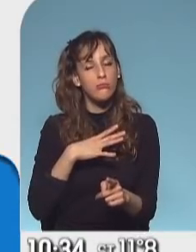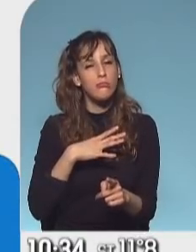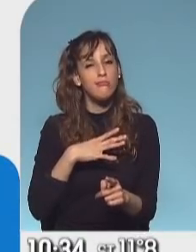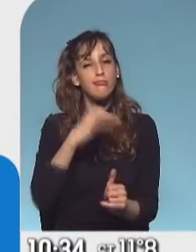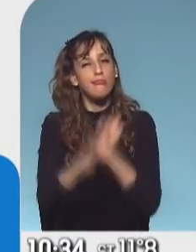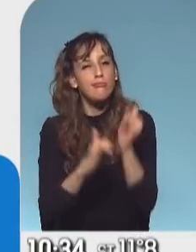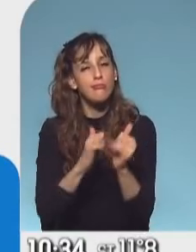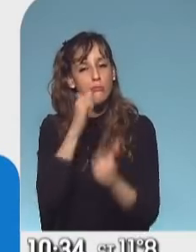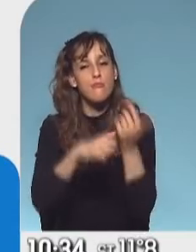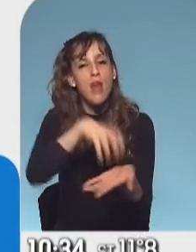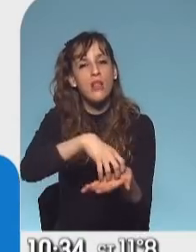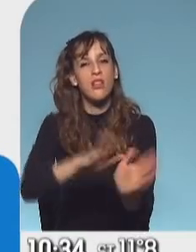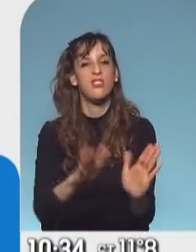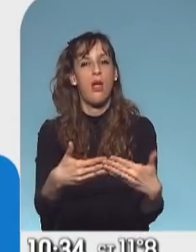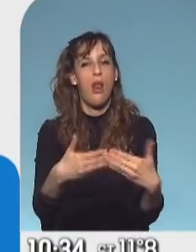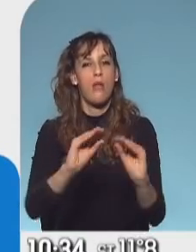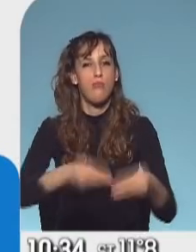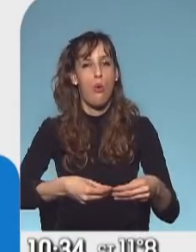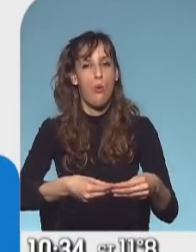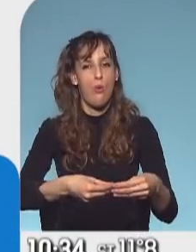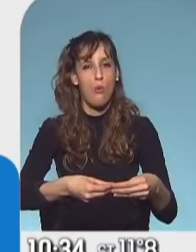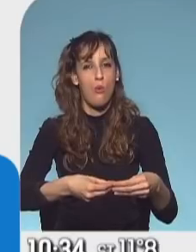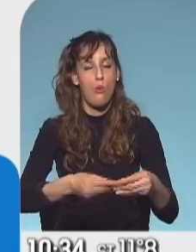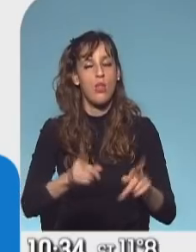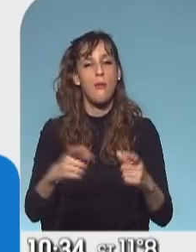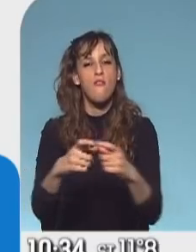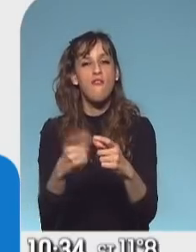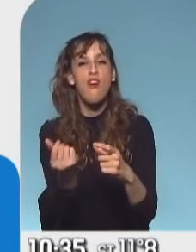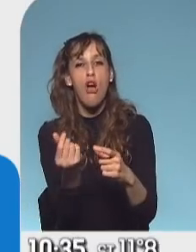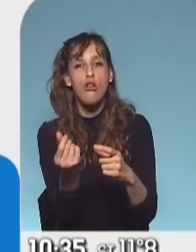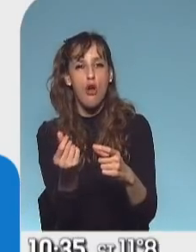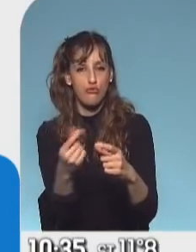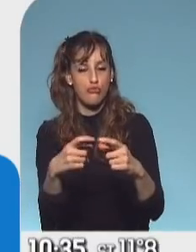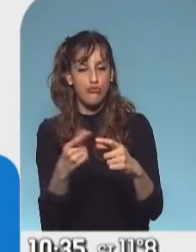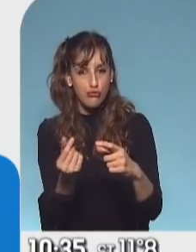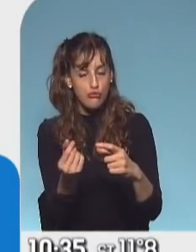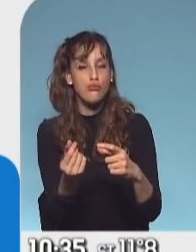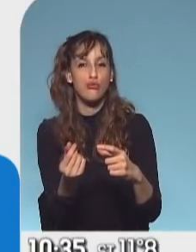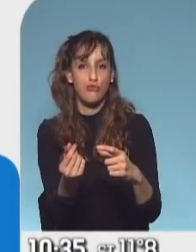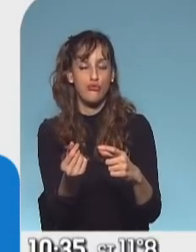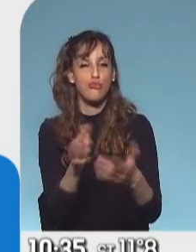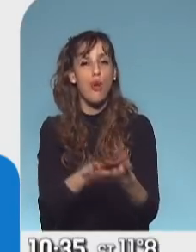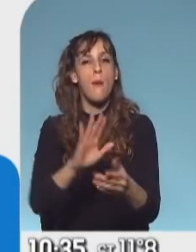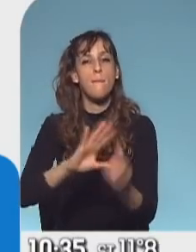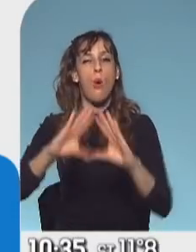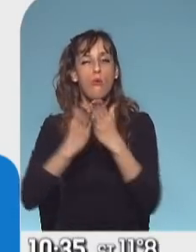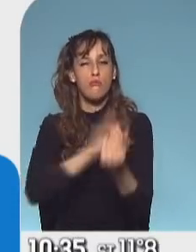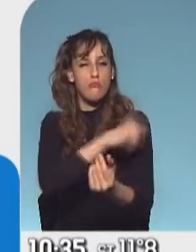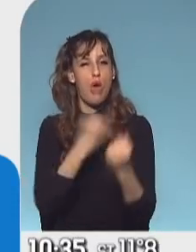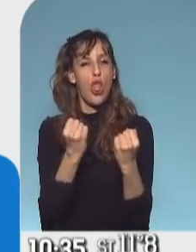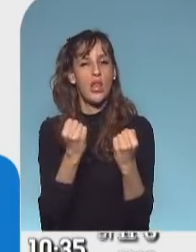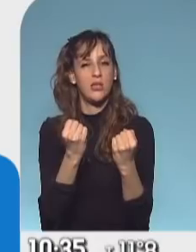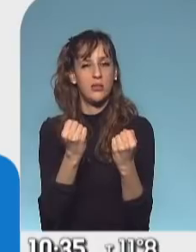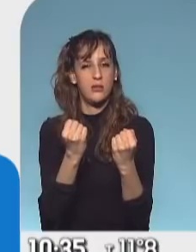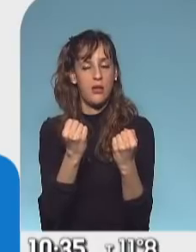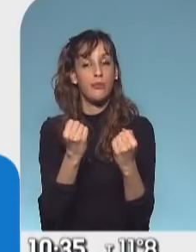cuántas empresas se caen, cómo están los bonos de las grandes potencias del mundo.